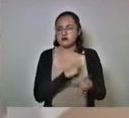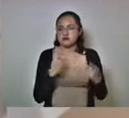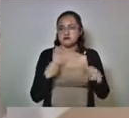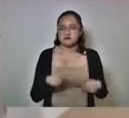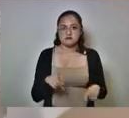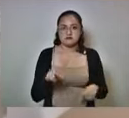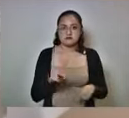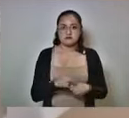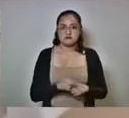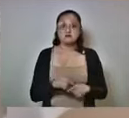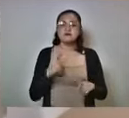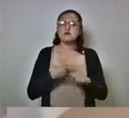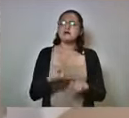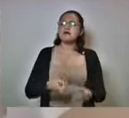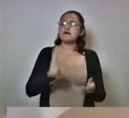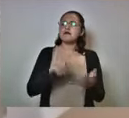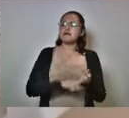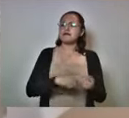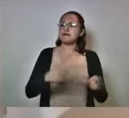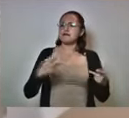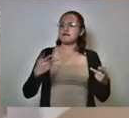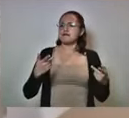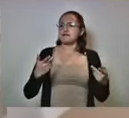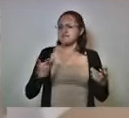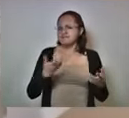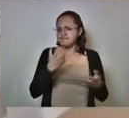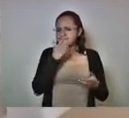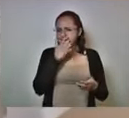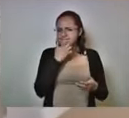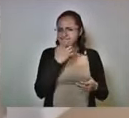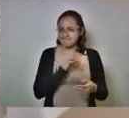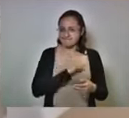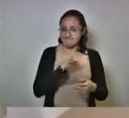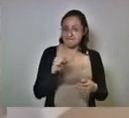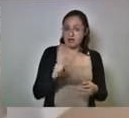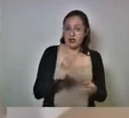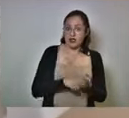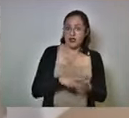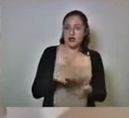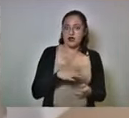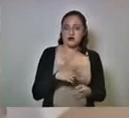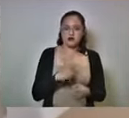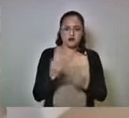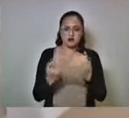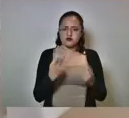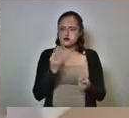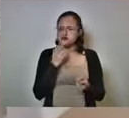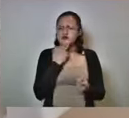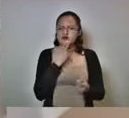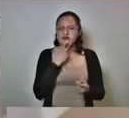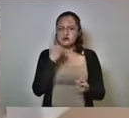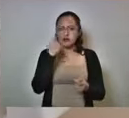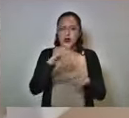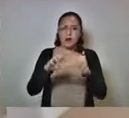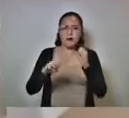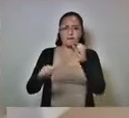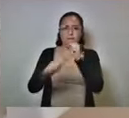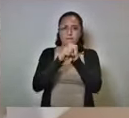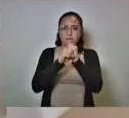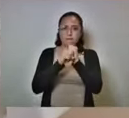los ventiladores invasivos hay unos que no sirven para el